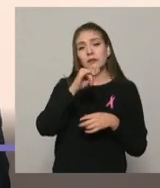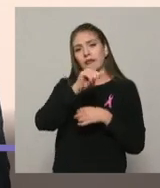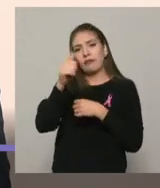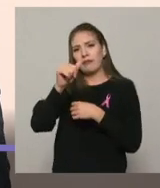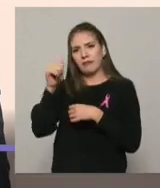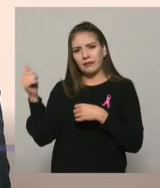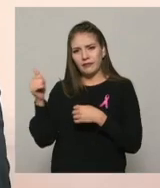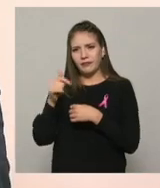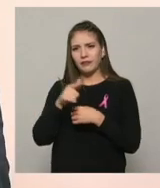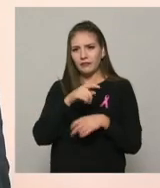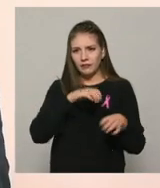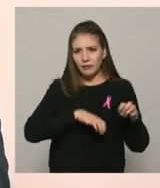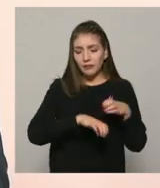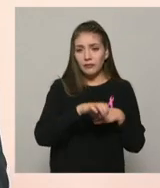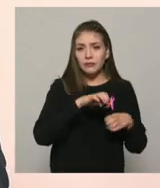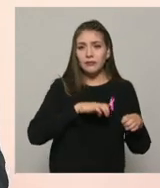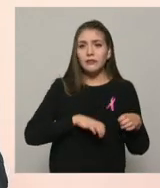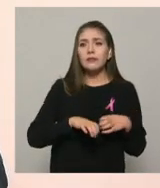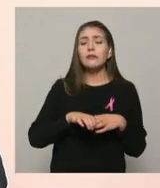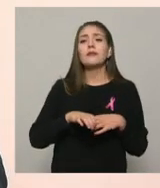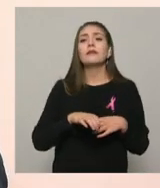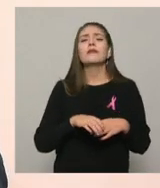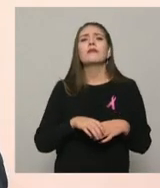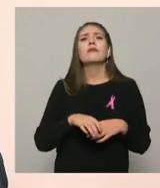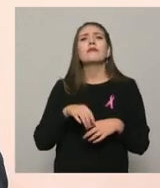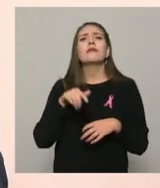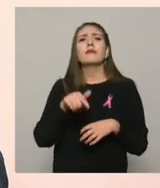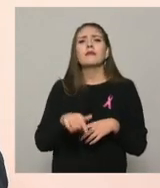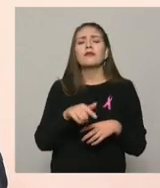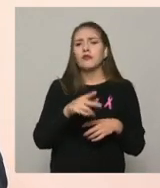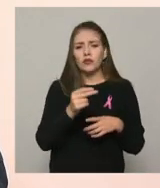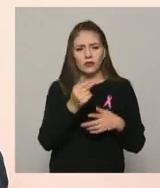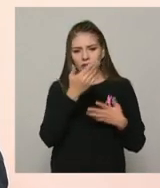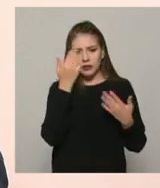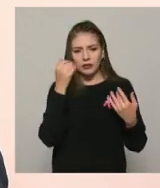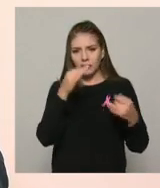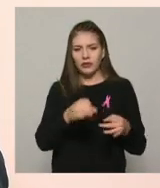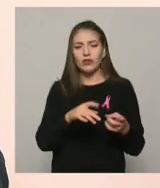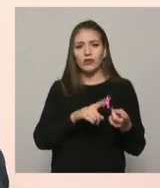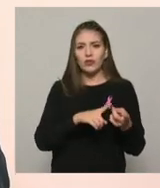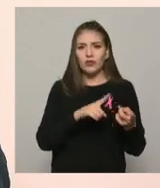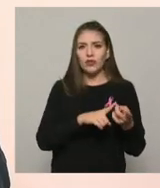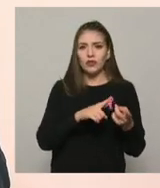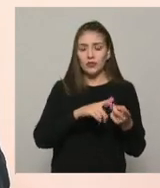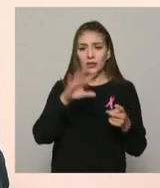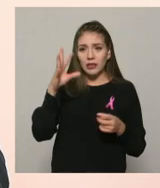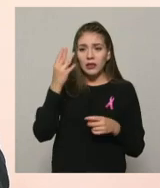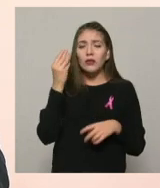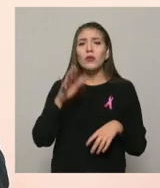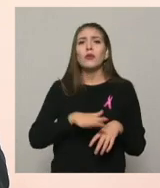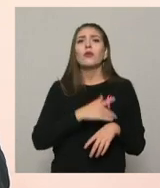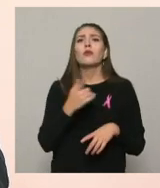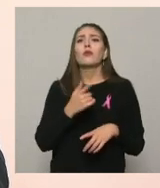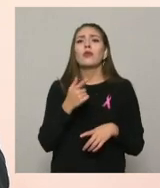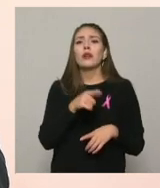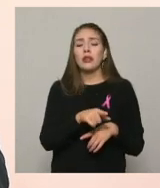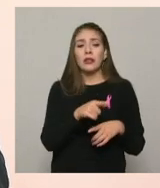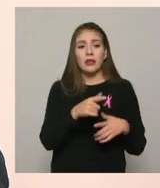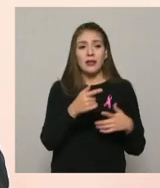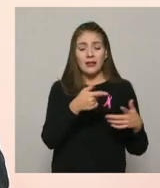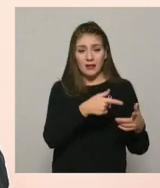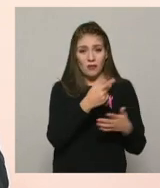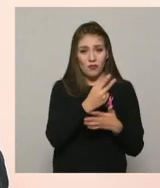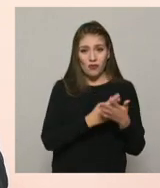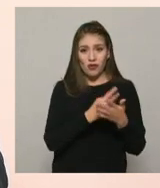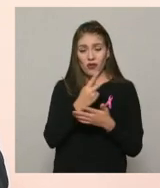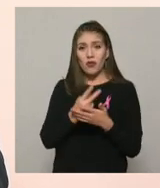digo dudosa orientación tecnológica porque hasta ahorita muy pocos de estos proyectos de investigación